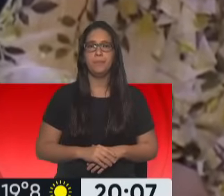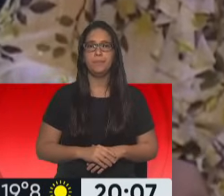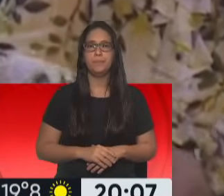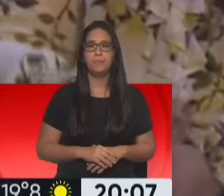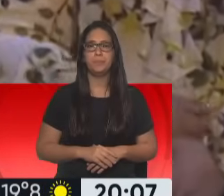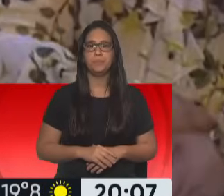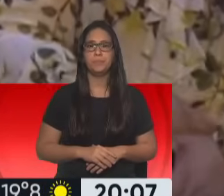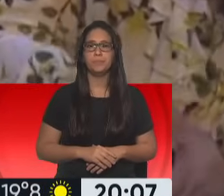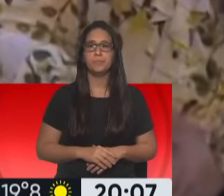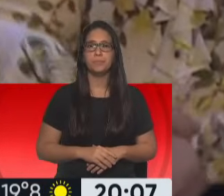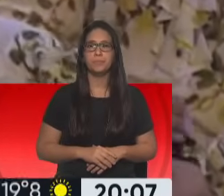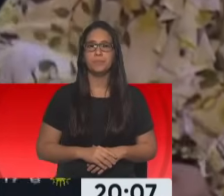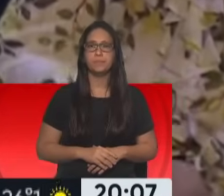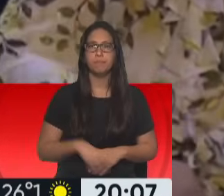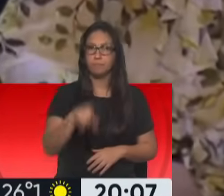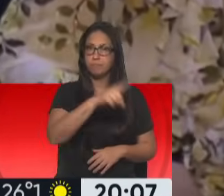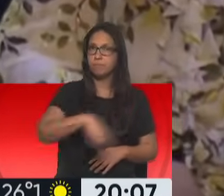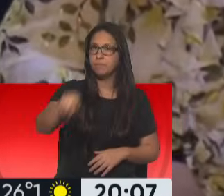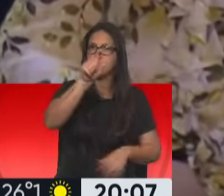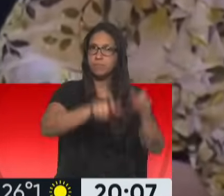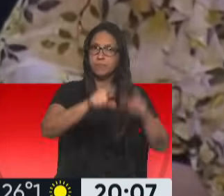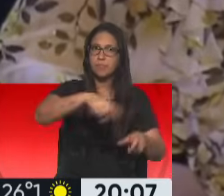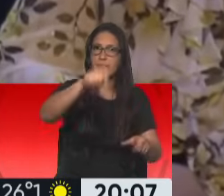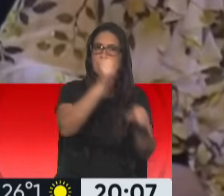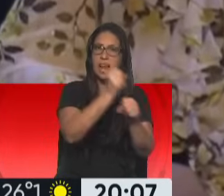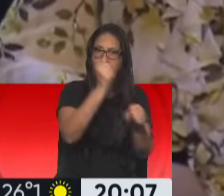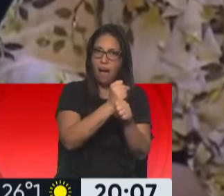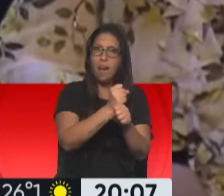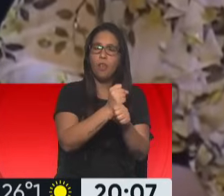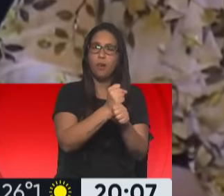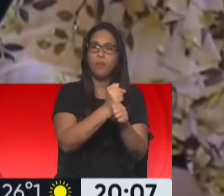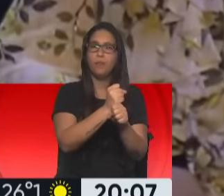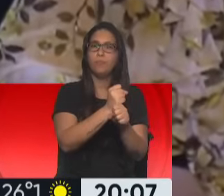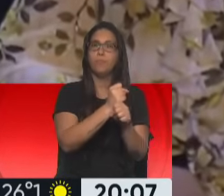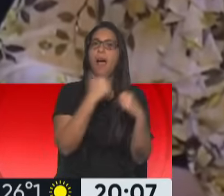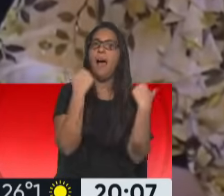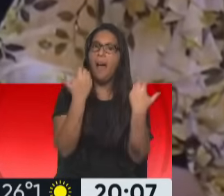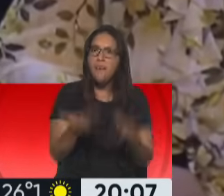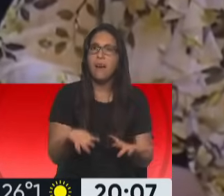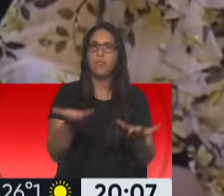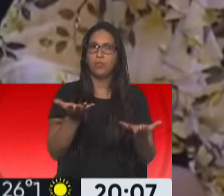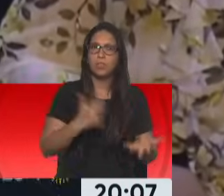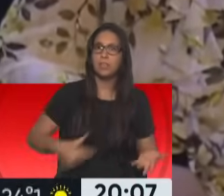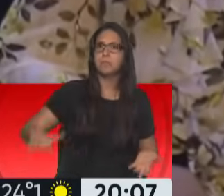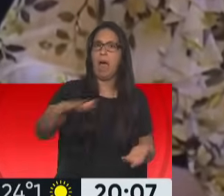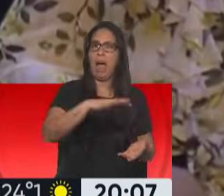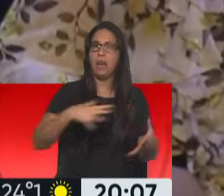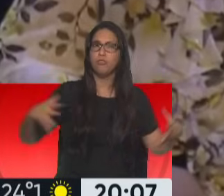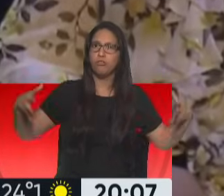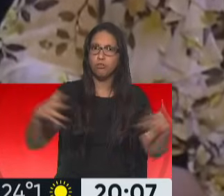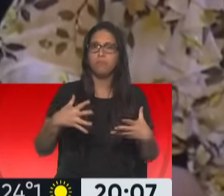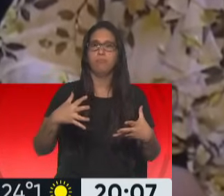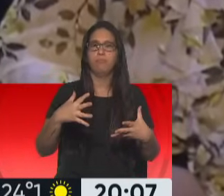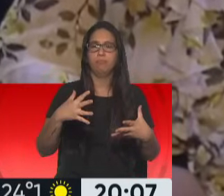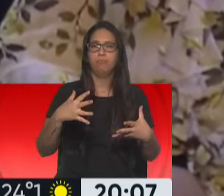para aquellos que trabajaron también en la construcción de este espacio en la provincia